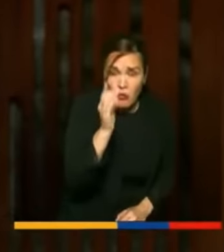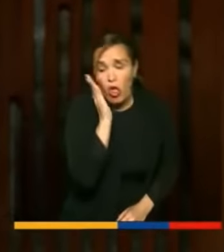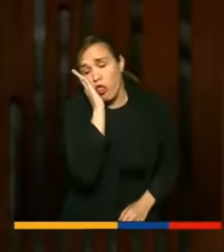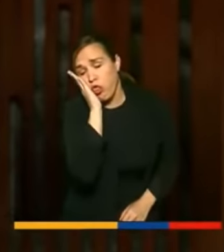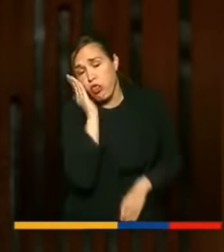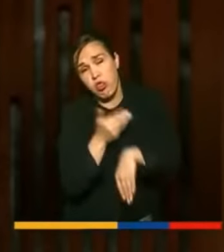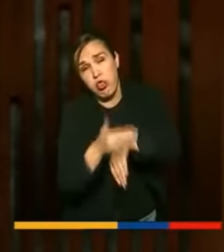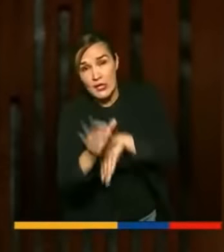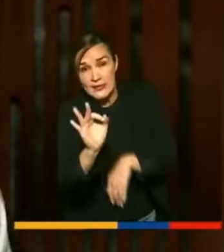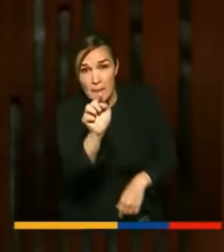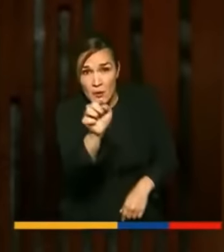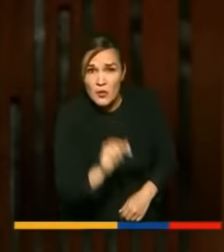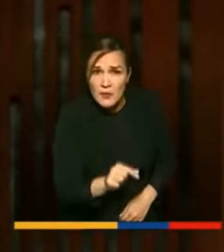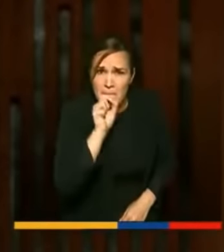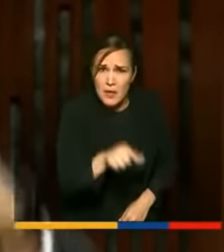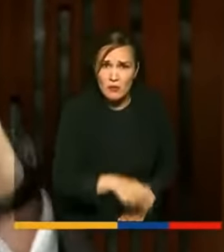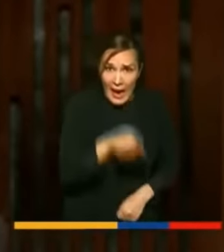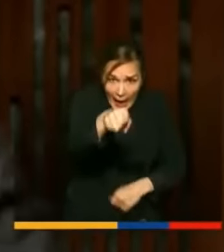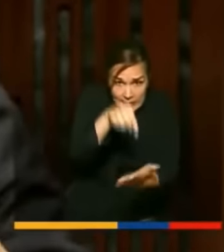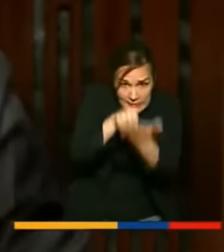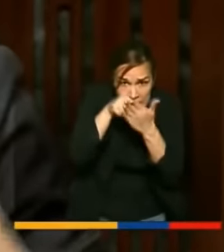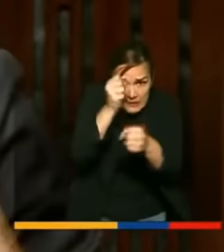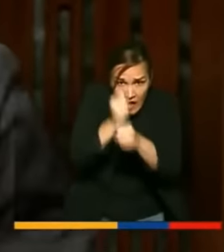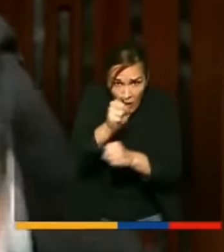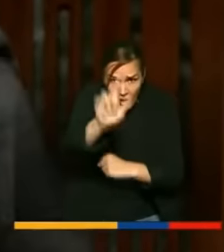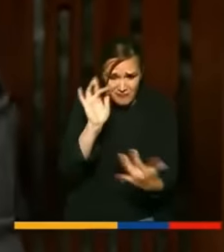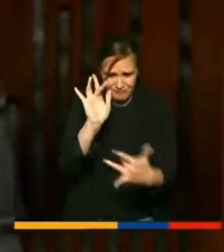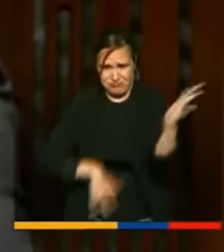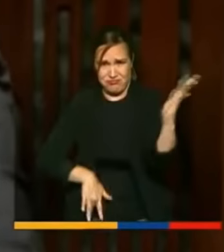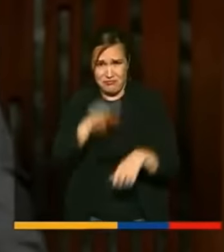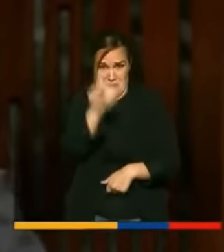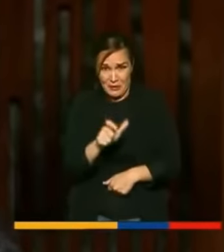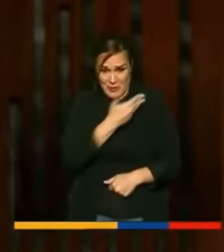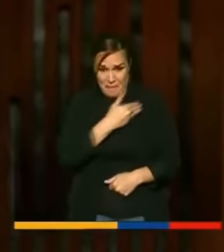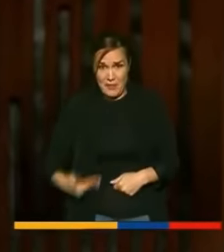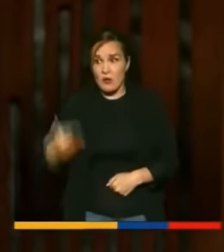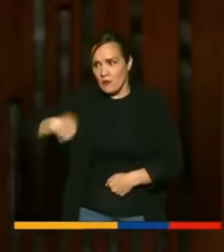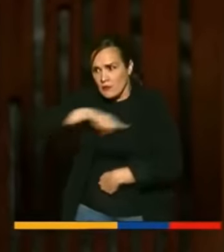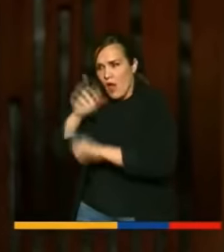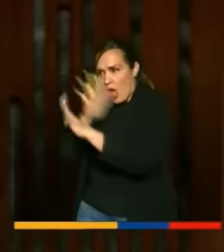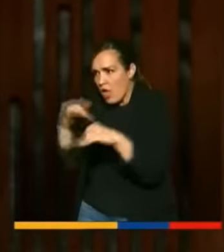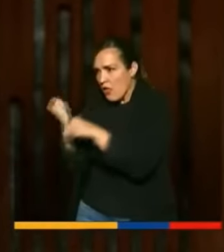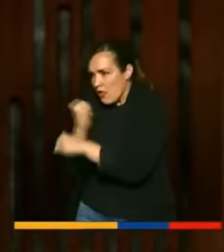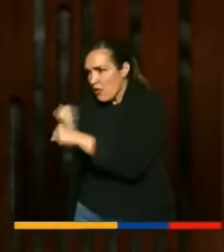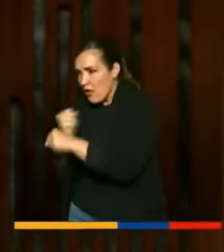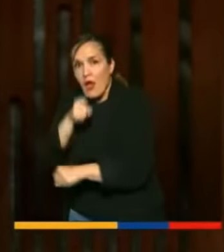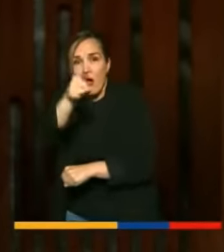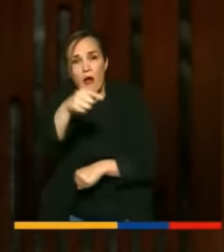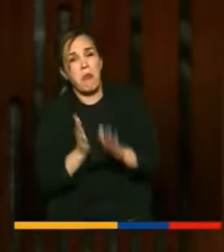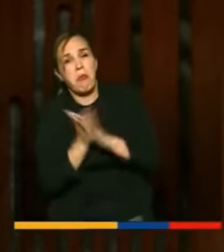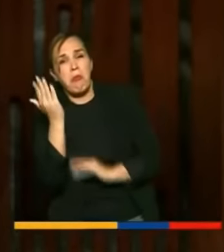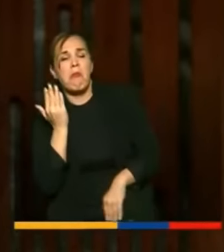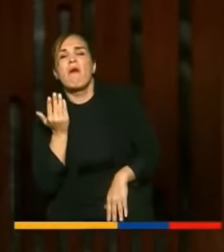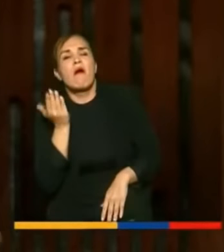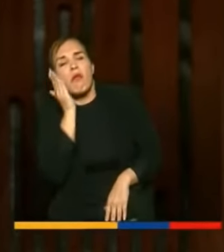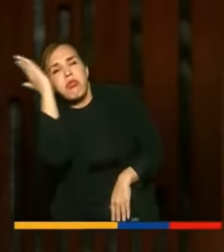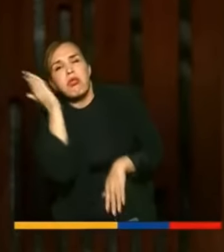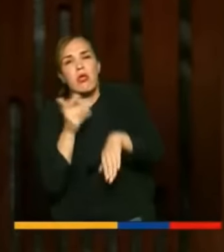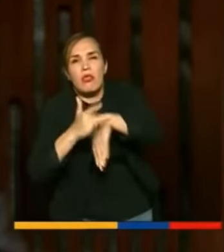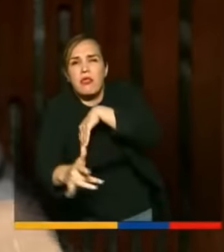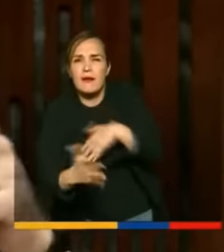Porque un país que trabaja así no merece tener un presidente que no lo hace. Afortunadamente aquí estamos los